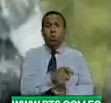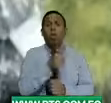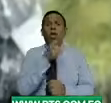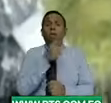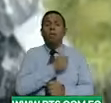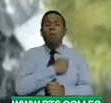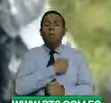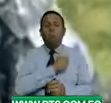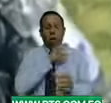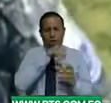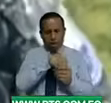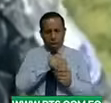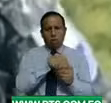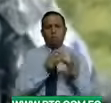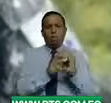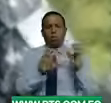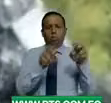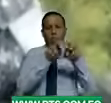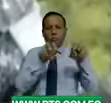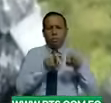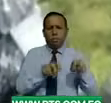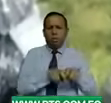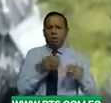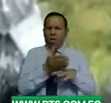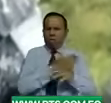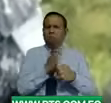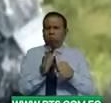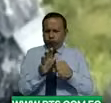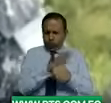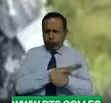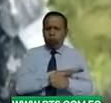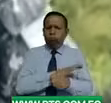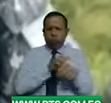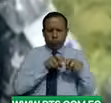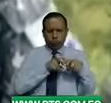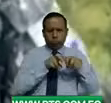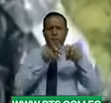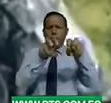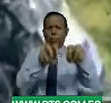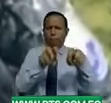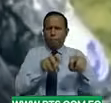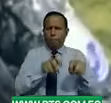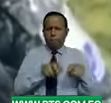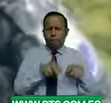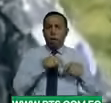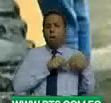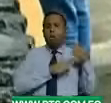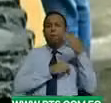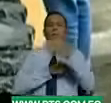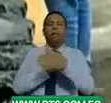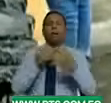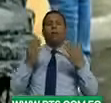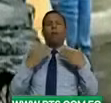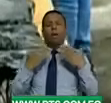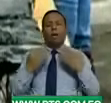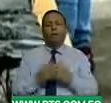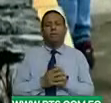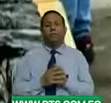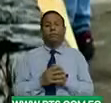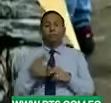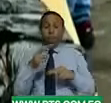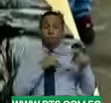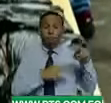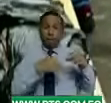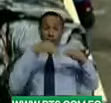estaba lleno, el bus normal que iba con destino a Guayaquil. En la revisión a las bodegas